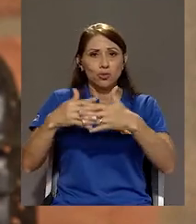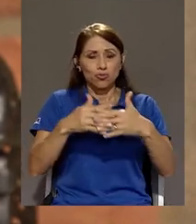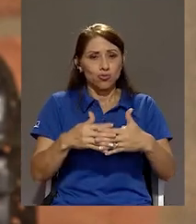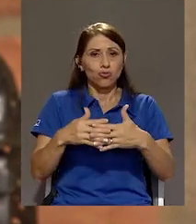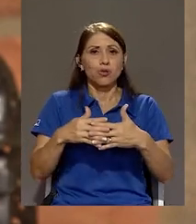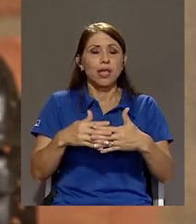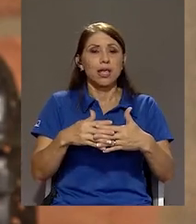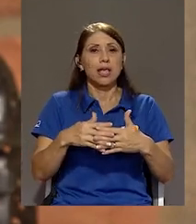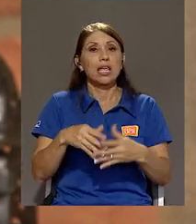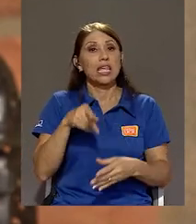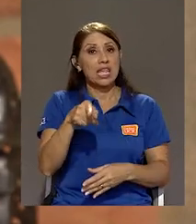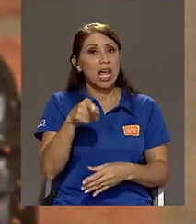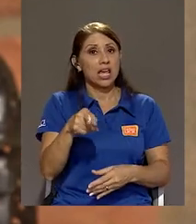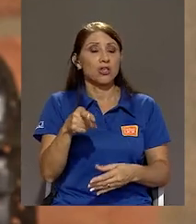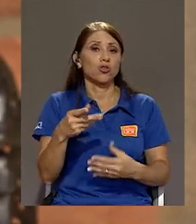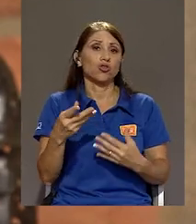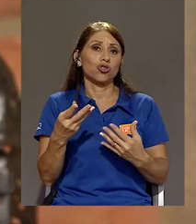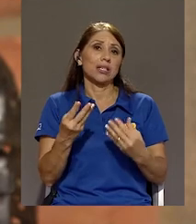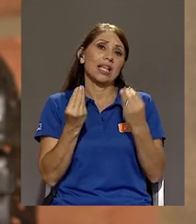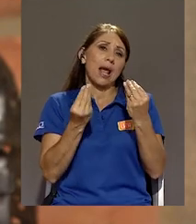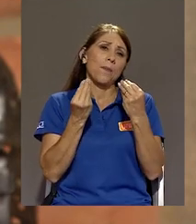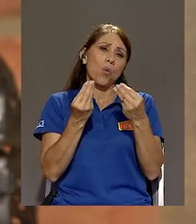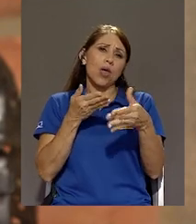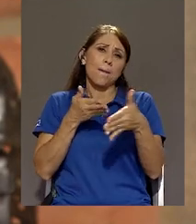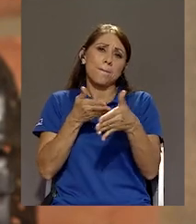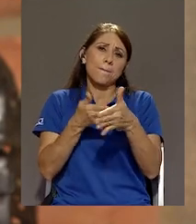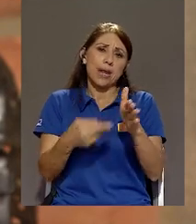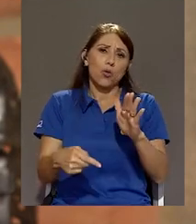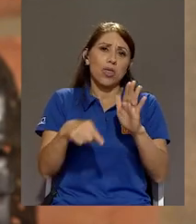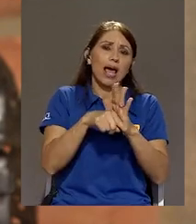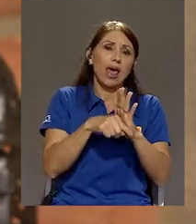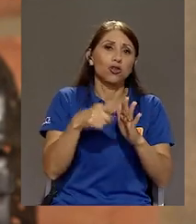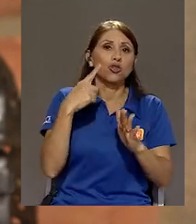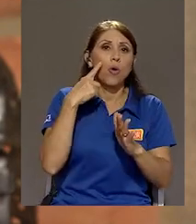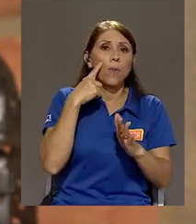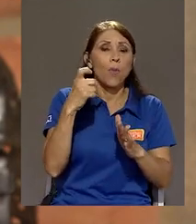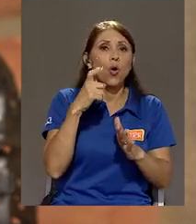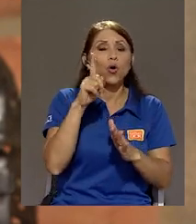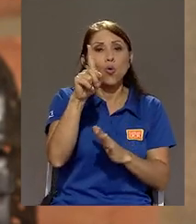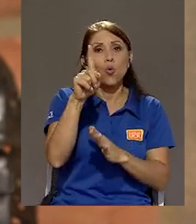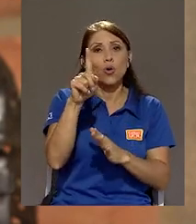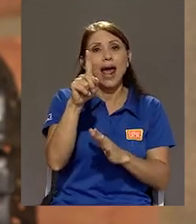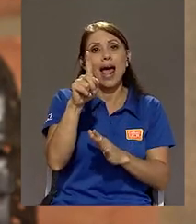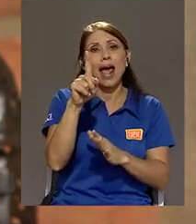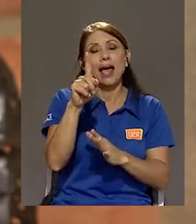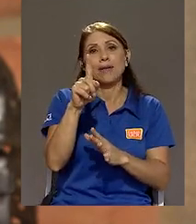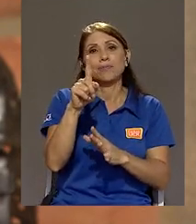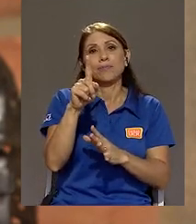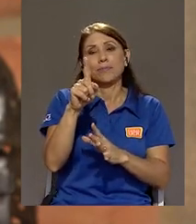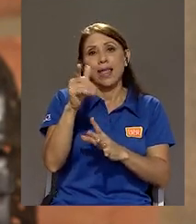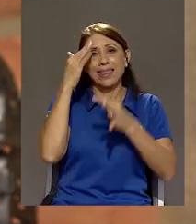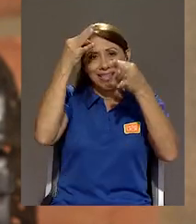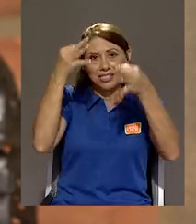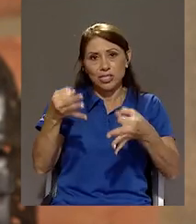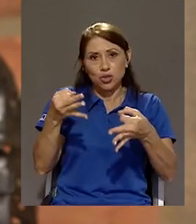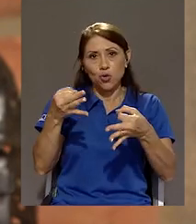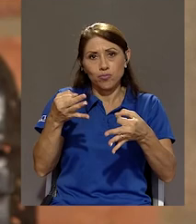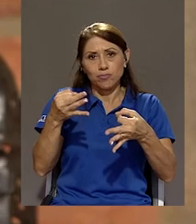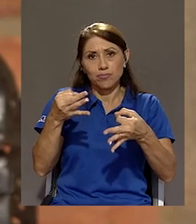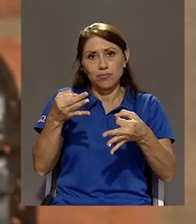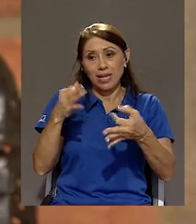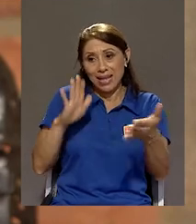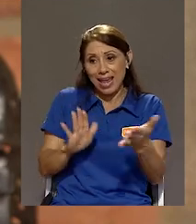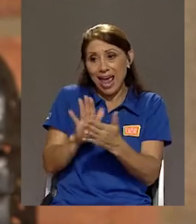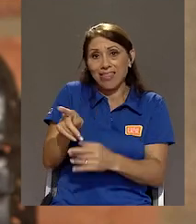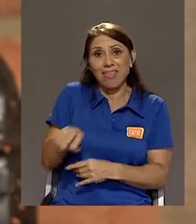y se verían altamente perjudicados por una acción que a sus ojos, y yo creo que de una manera